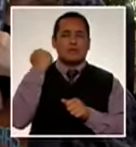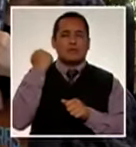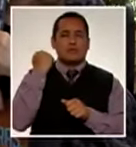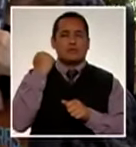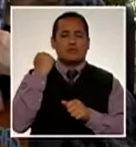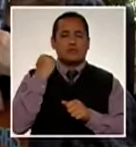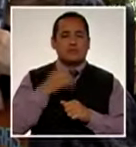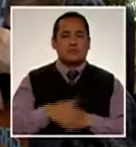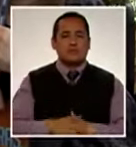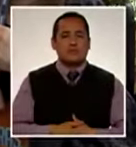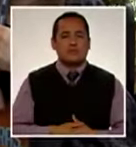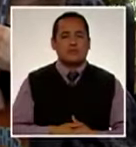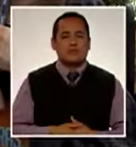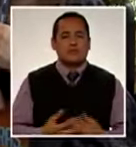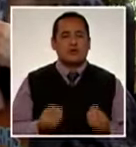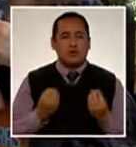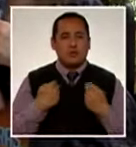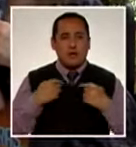en el tiempo y dices,